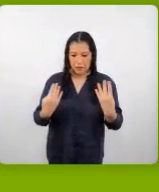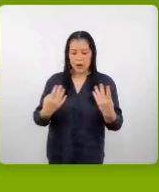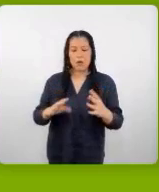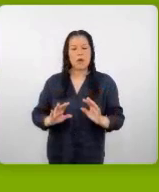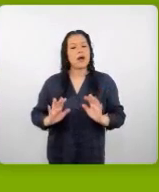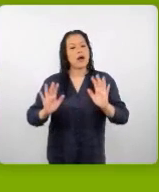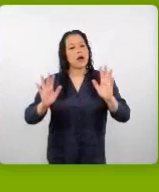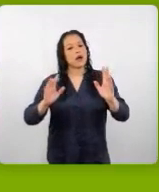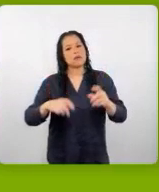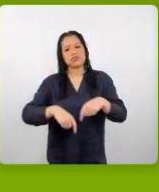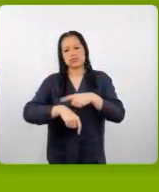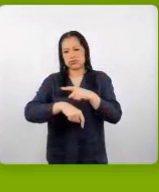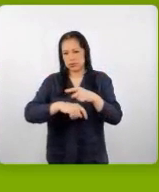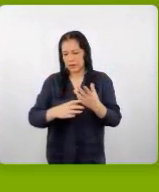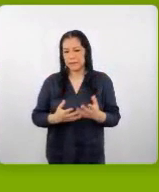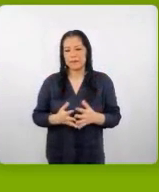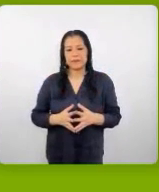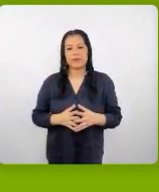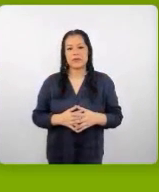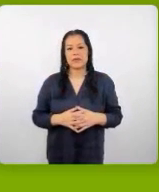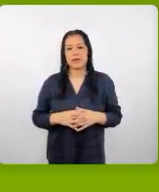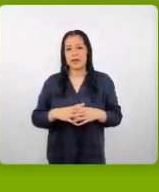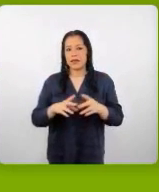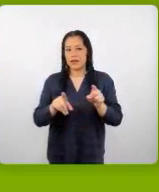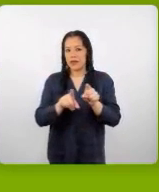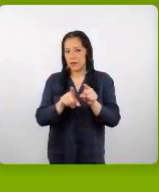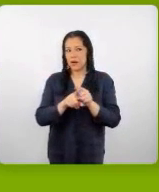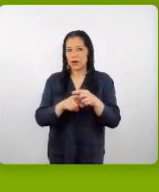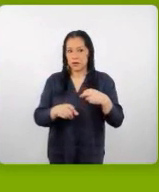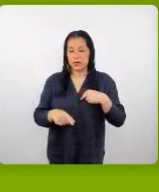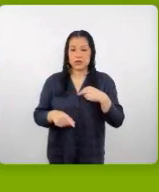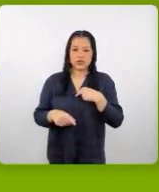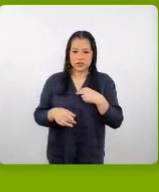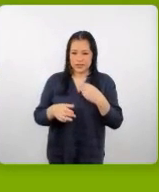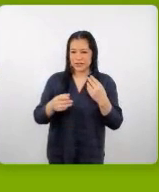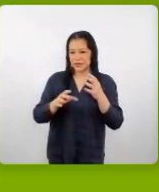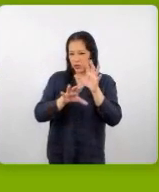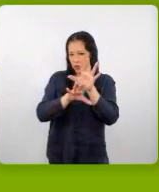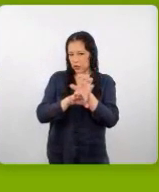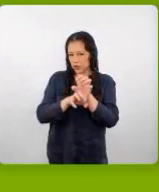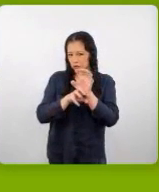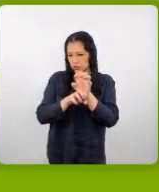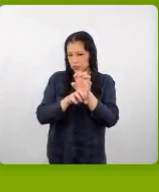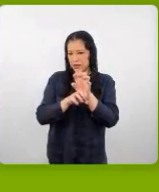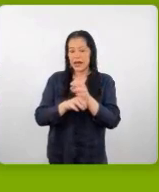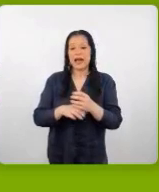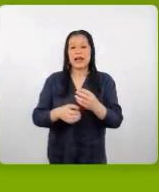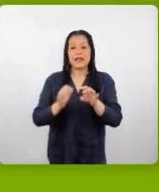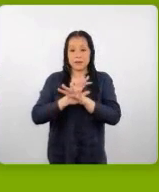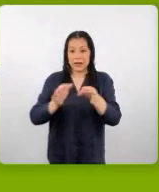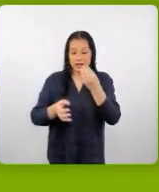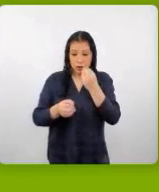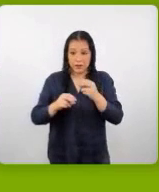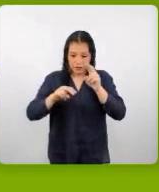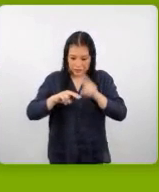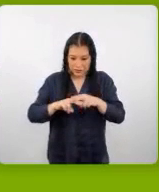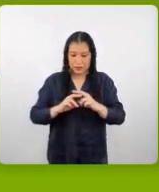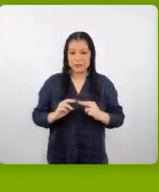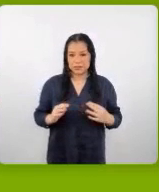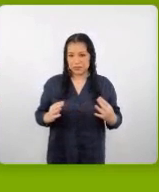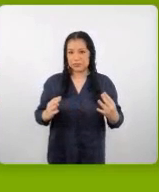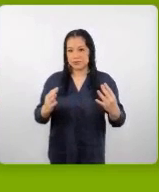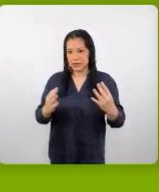apoteósicas. Así como nosotros también tenemos esa tendencia a sobrecomer, porque nuestra gastronomía